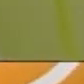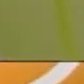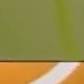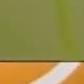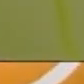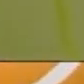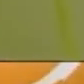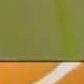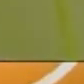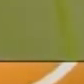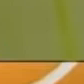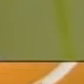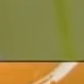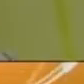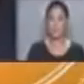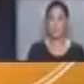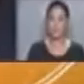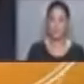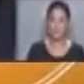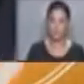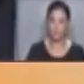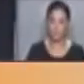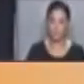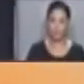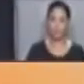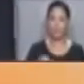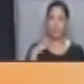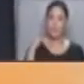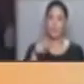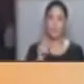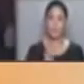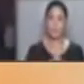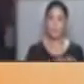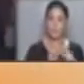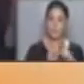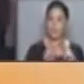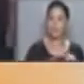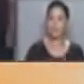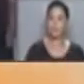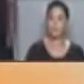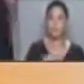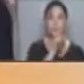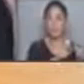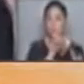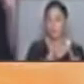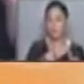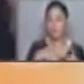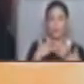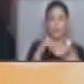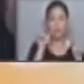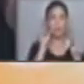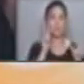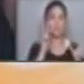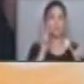A la familia real se le asigna un presupuesto y el presupuesto que se le asigna depende de la condición económica, financiera del país